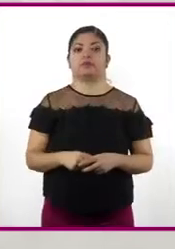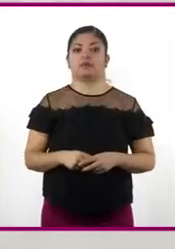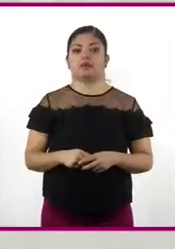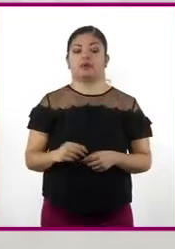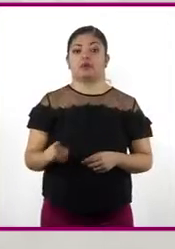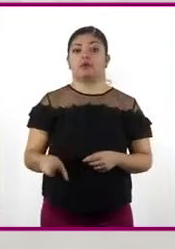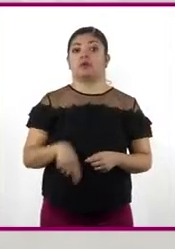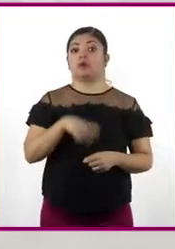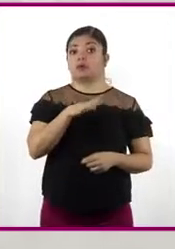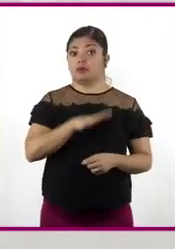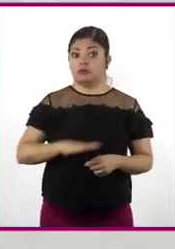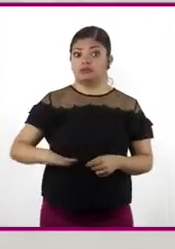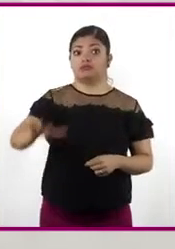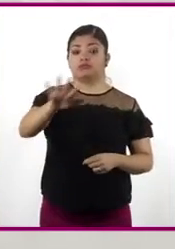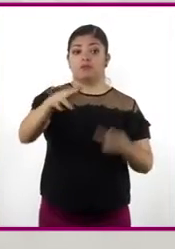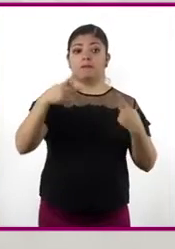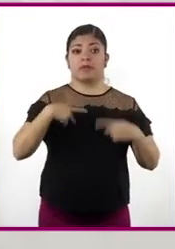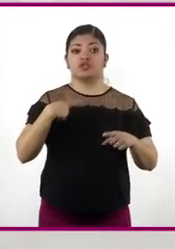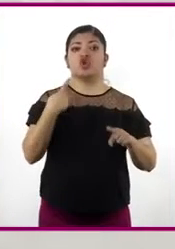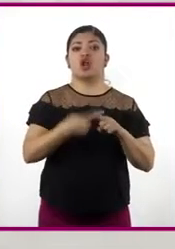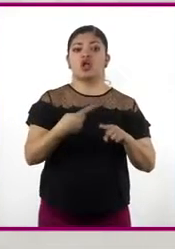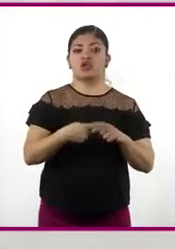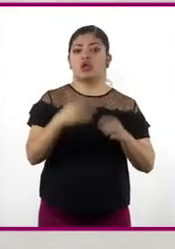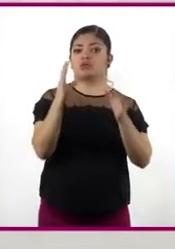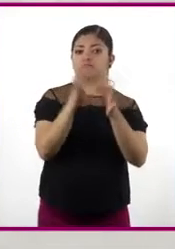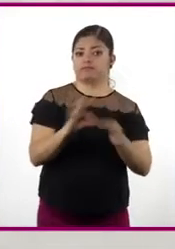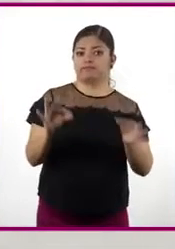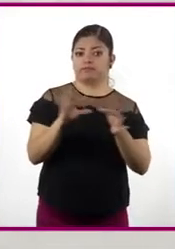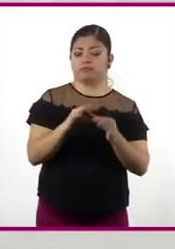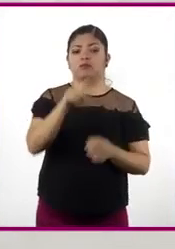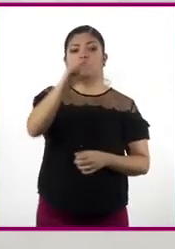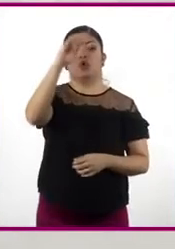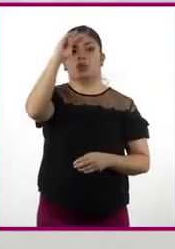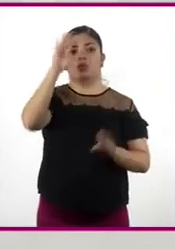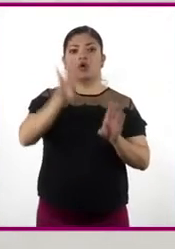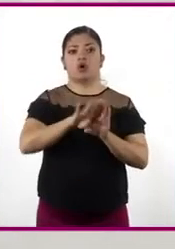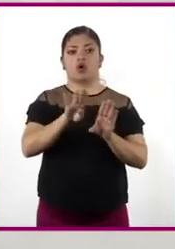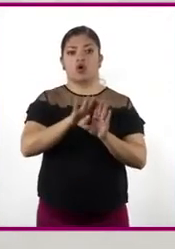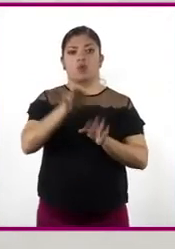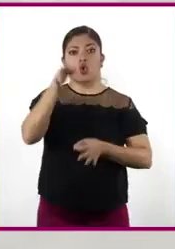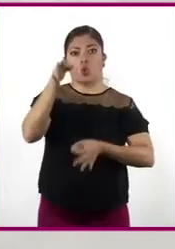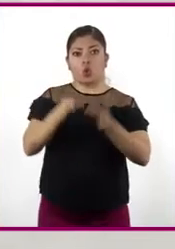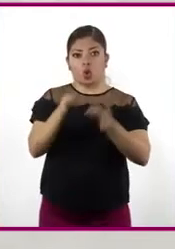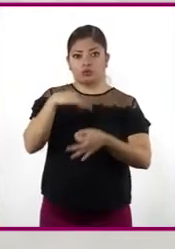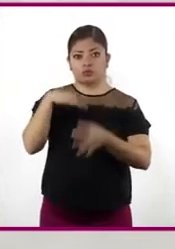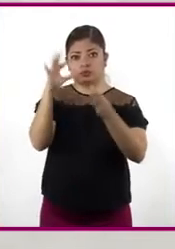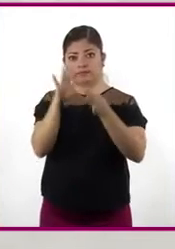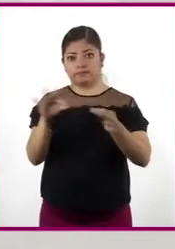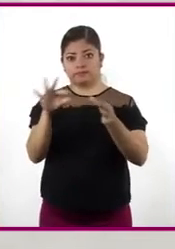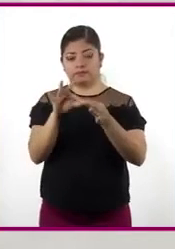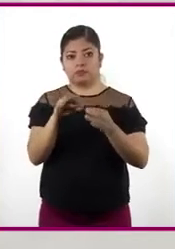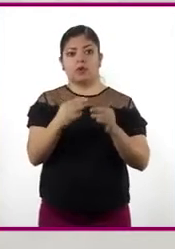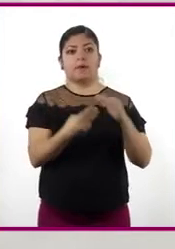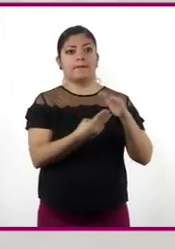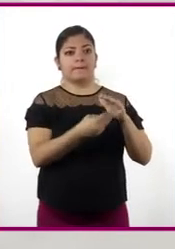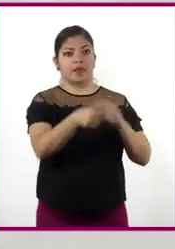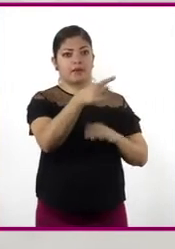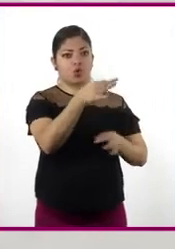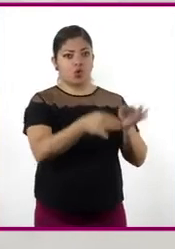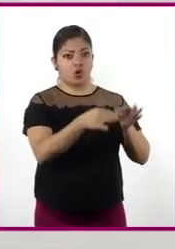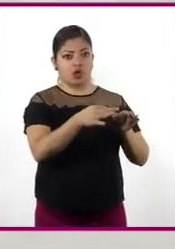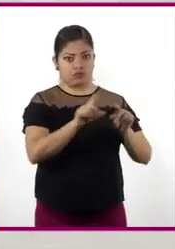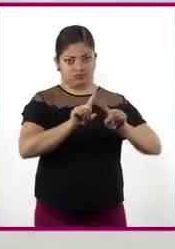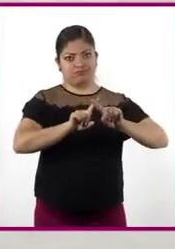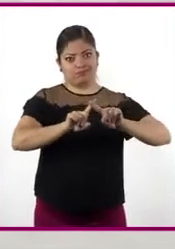el público al que nos vamos a dirigir. No es lo mismo hablar al señor juez que a los miembros del jurado.